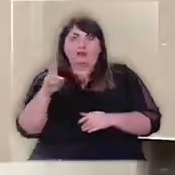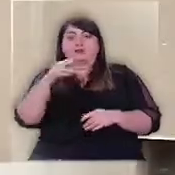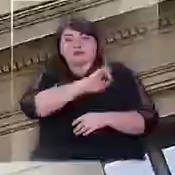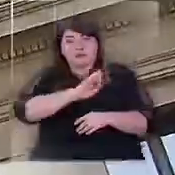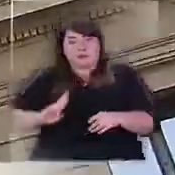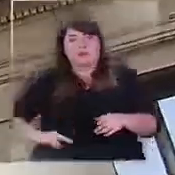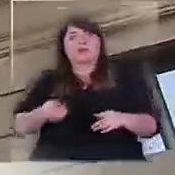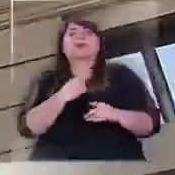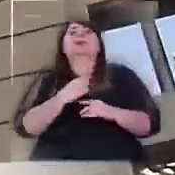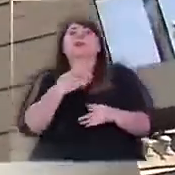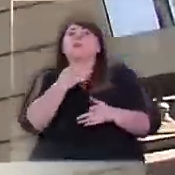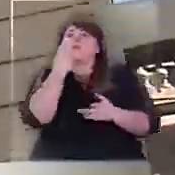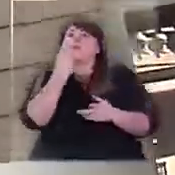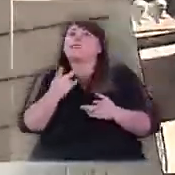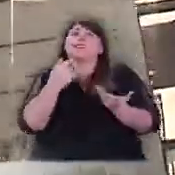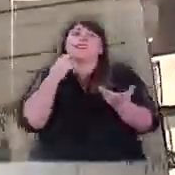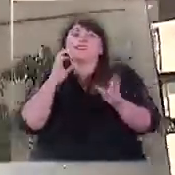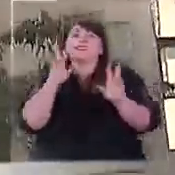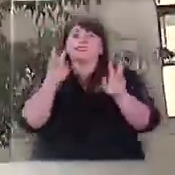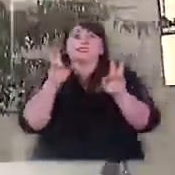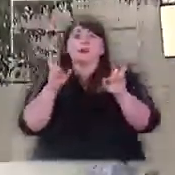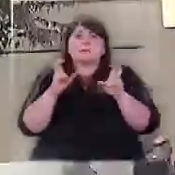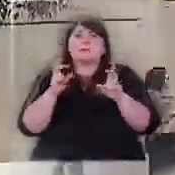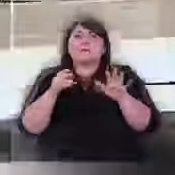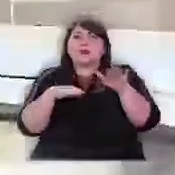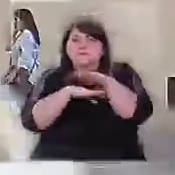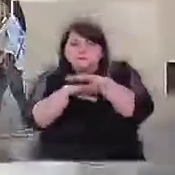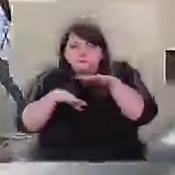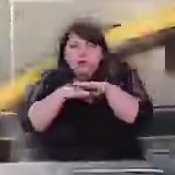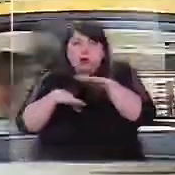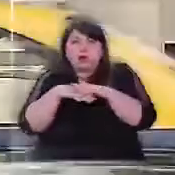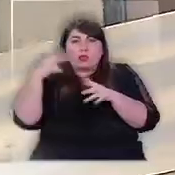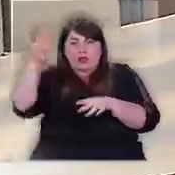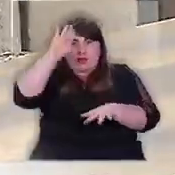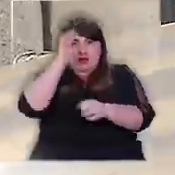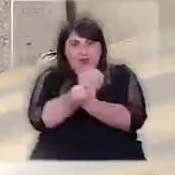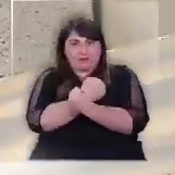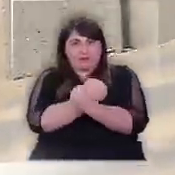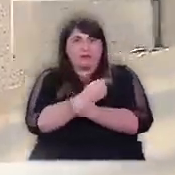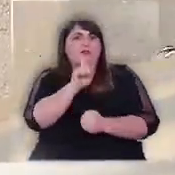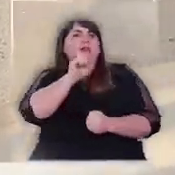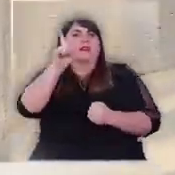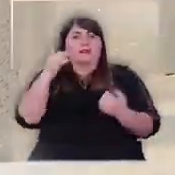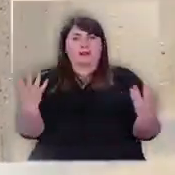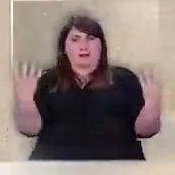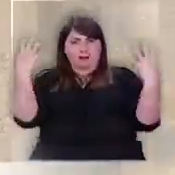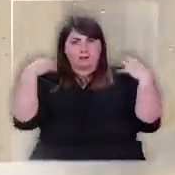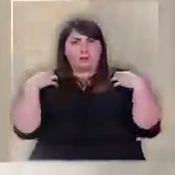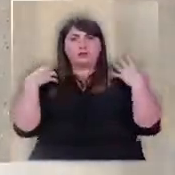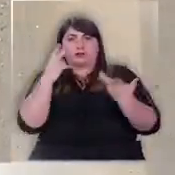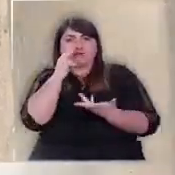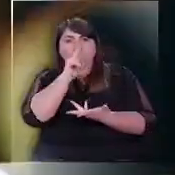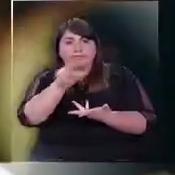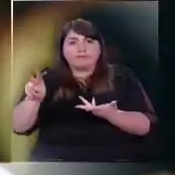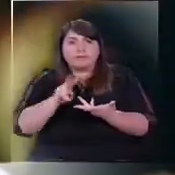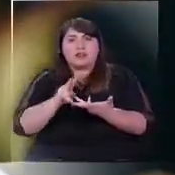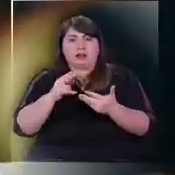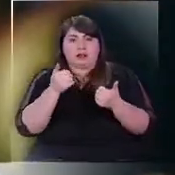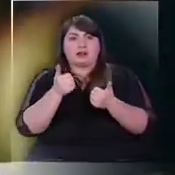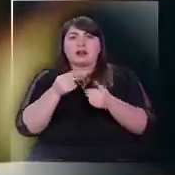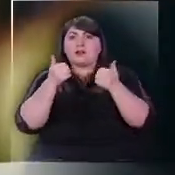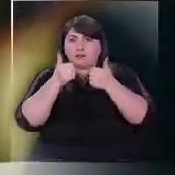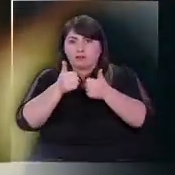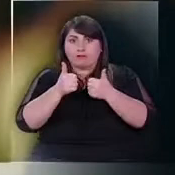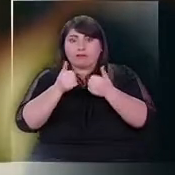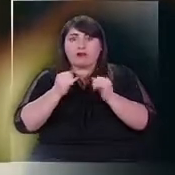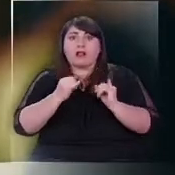entidad con el caso fraude en Carabineros. ¿Quiénes eran los responsables de revisar el bien, la buena inversión de